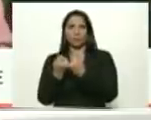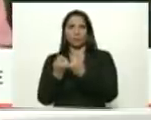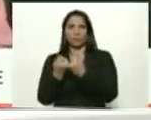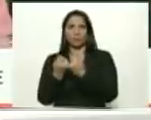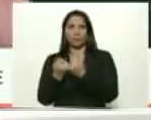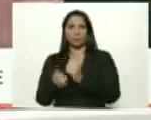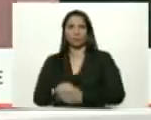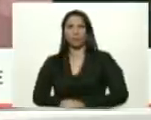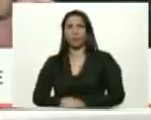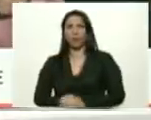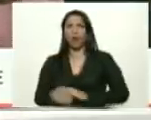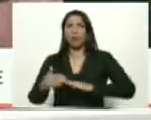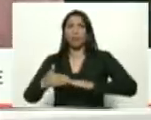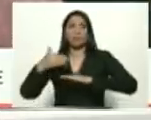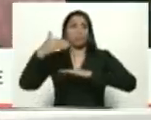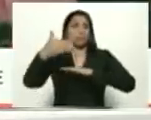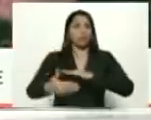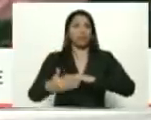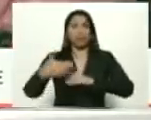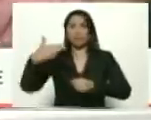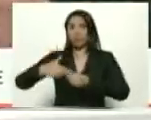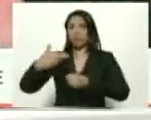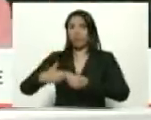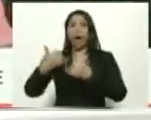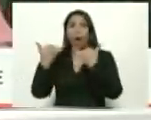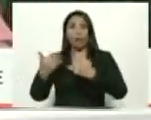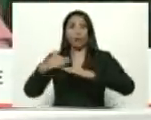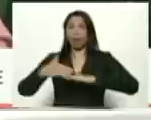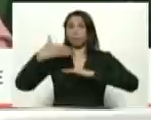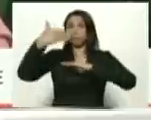post-rentismo petrolero. Y ahora con la post-pandemia